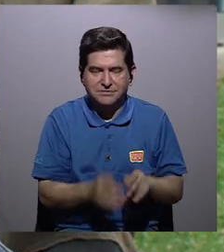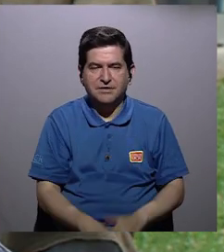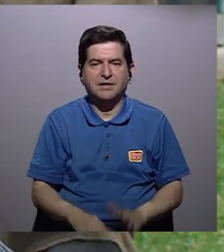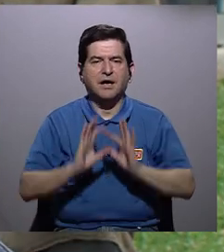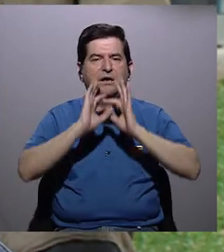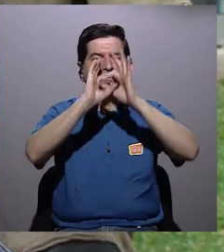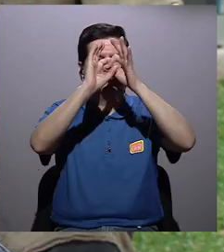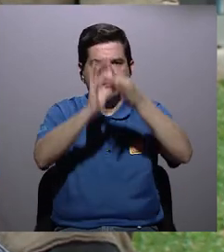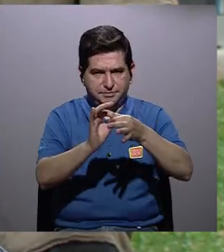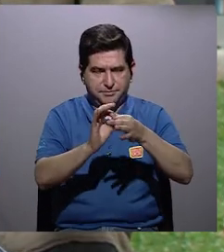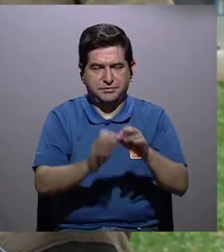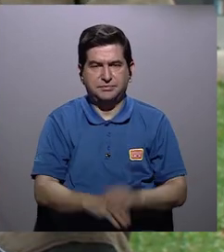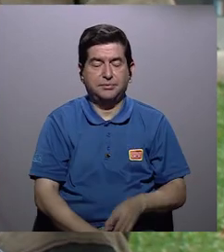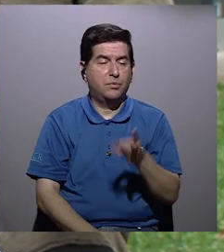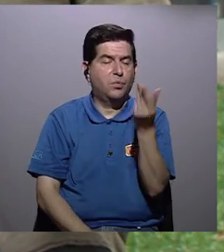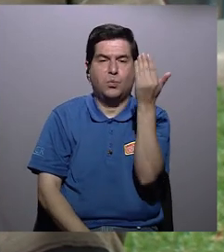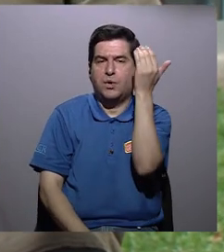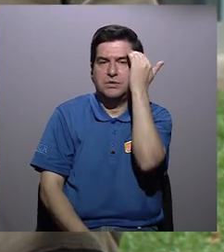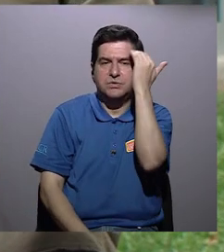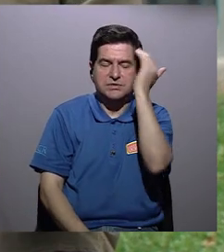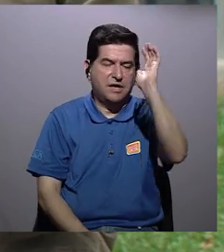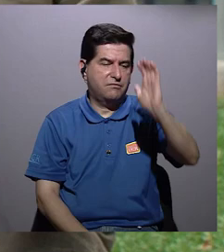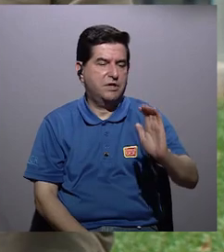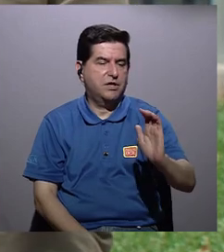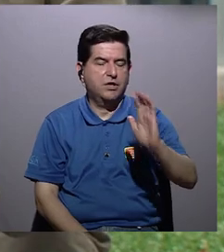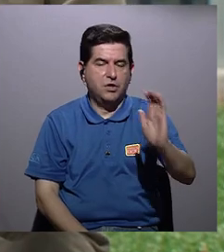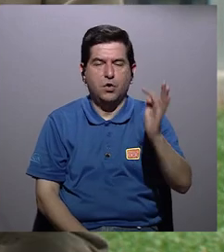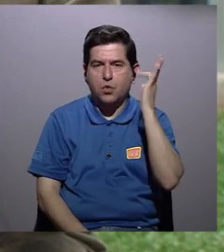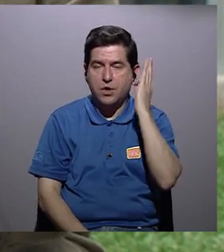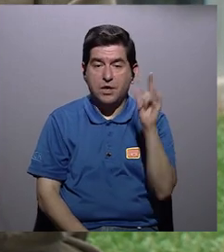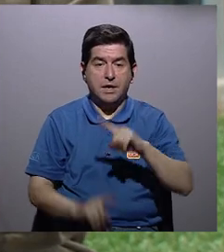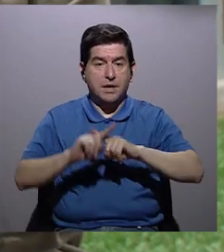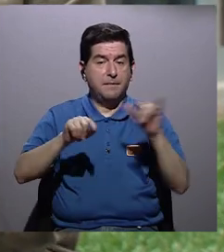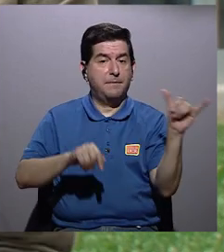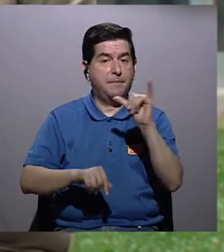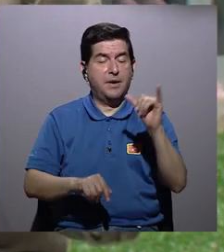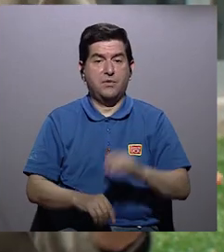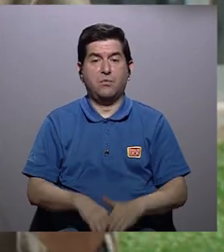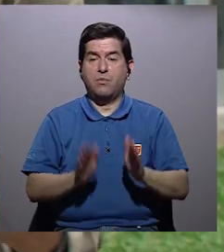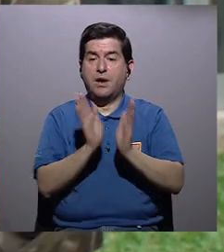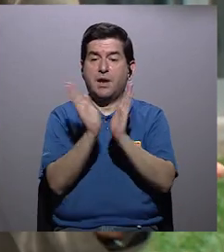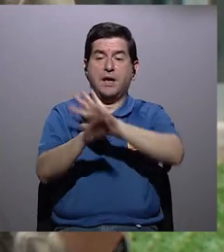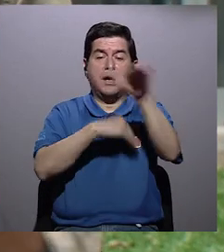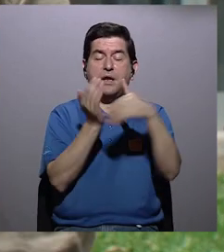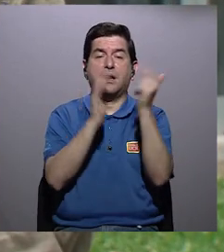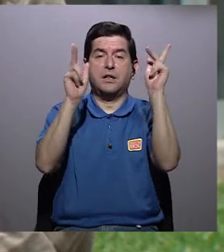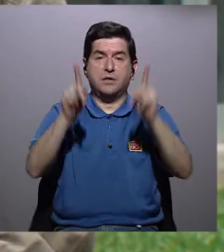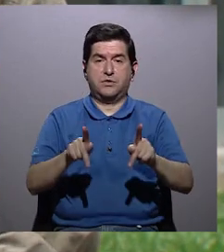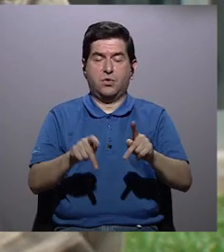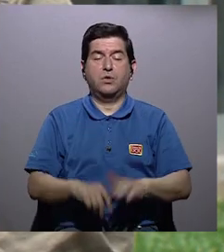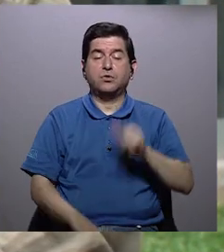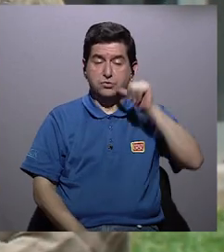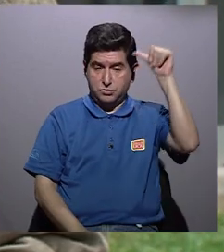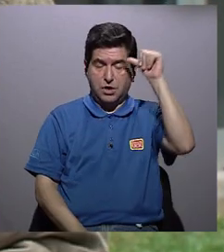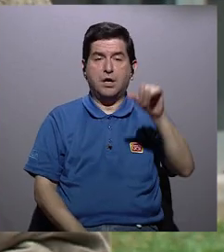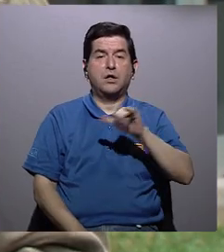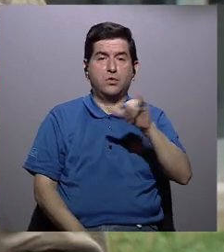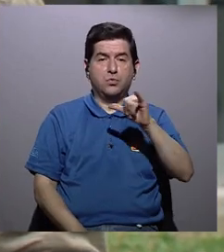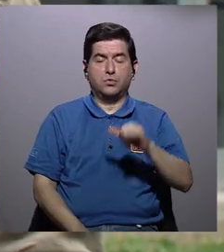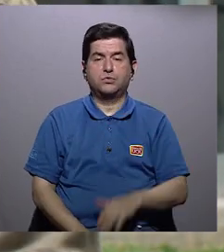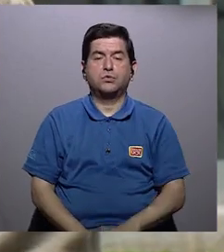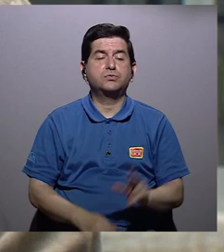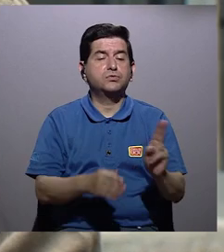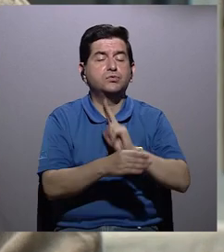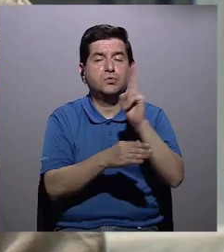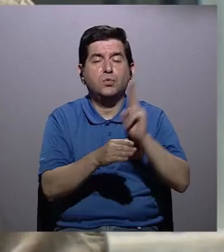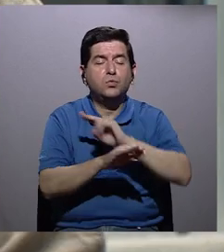tienen que ver con qué tanto sabe el niño o la niña, pero también eso implica en general todas las personas, los adultos también,